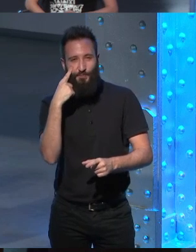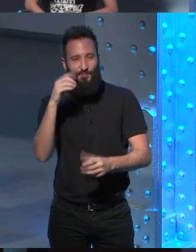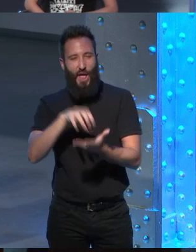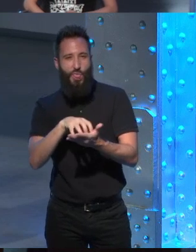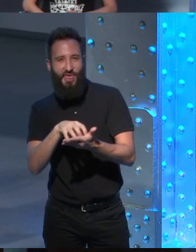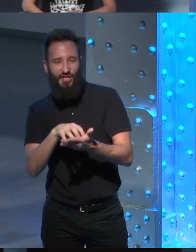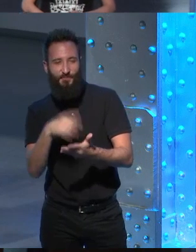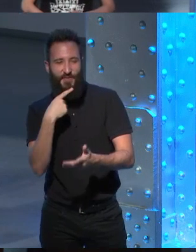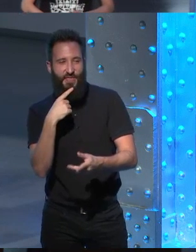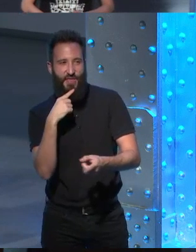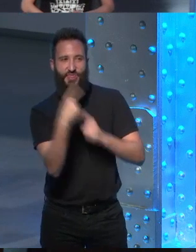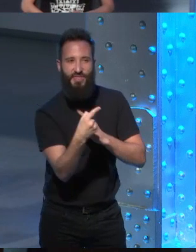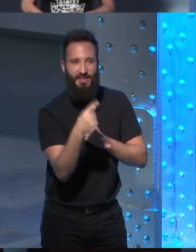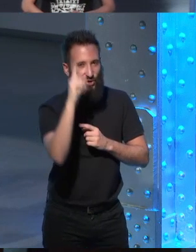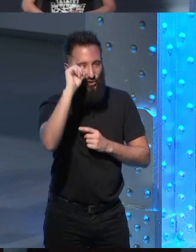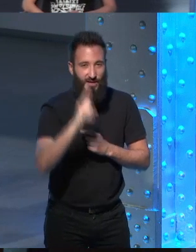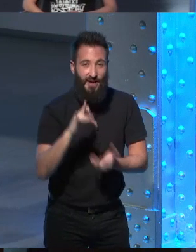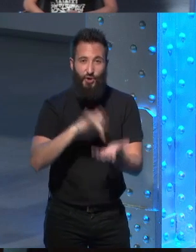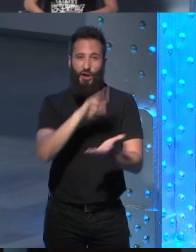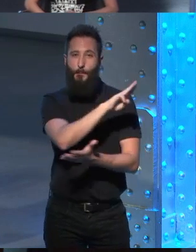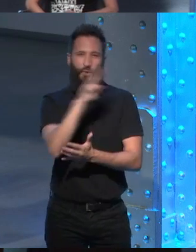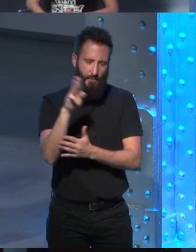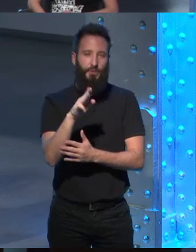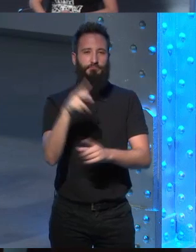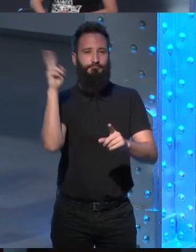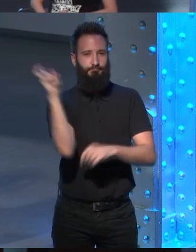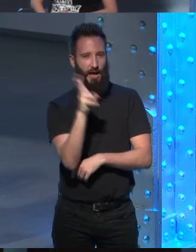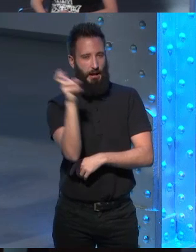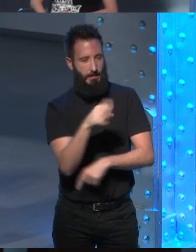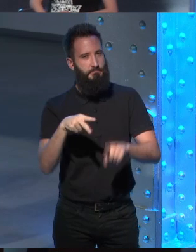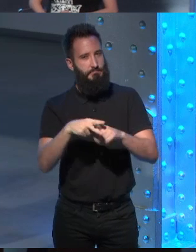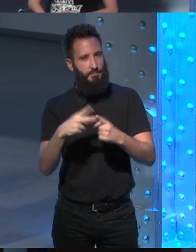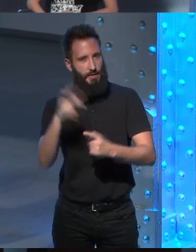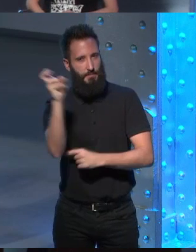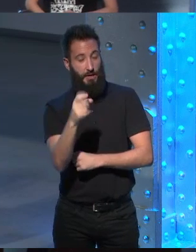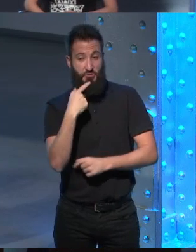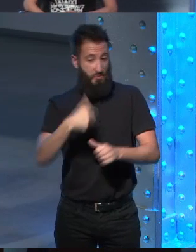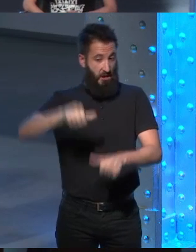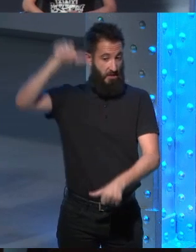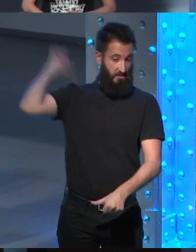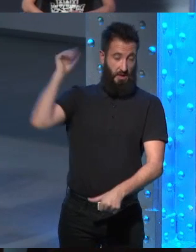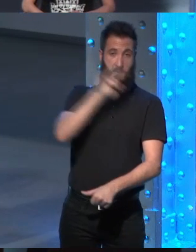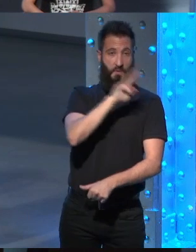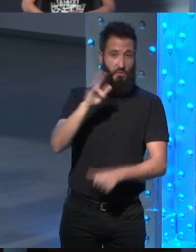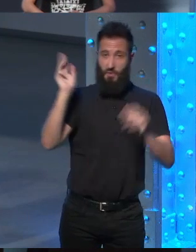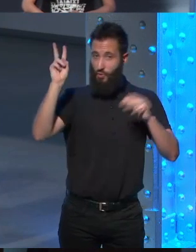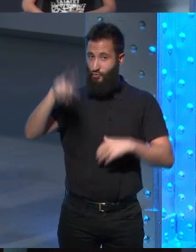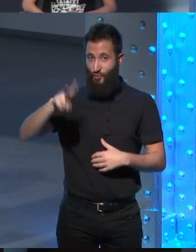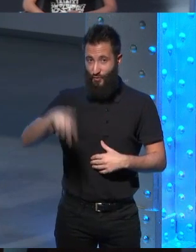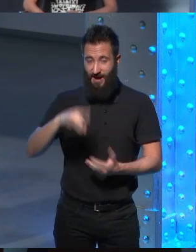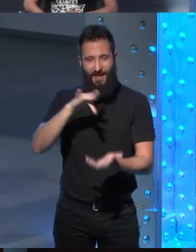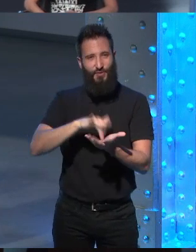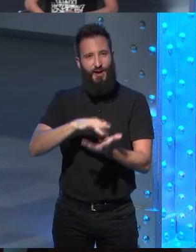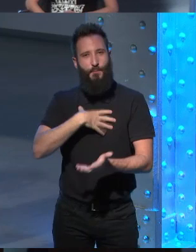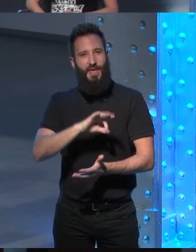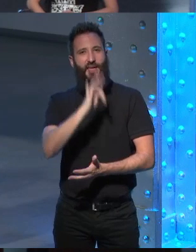decir, con PowerPoint se maneja. No sé, yo no he utilizado nunca PowerPoint. Bueno, pero vendría a ser la filmina antigua.